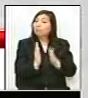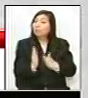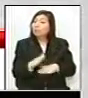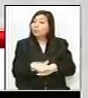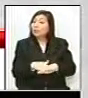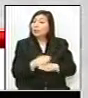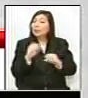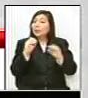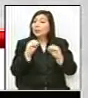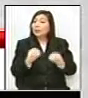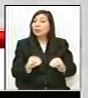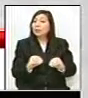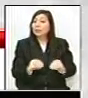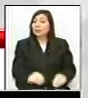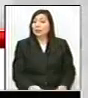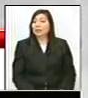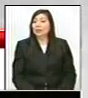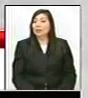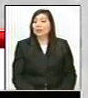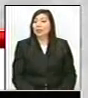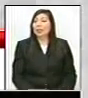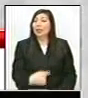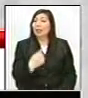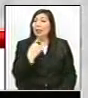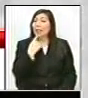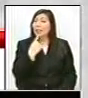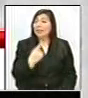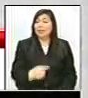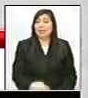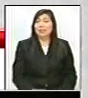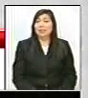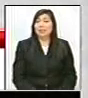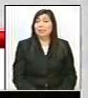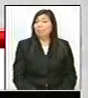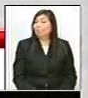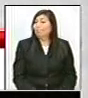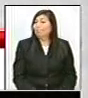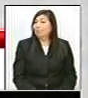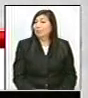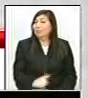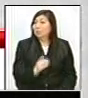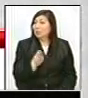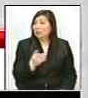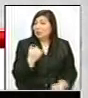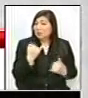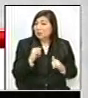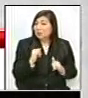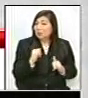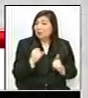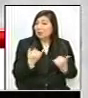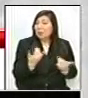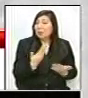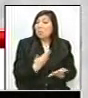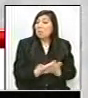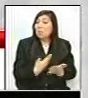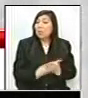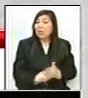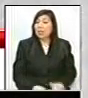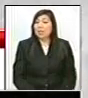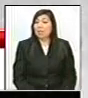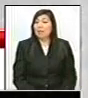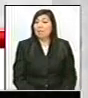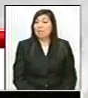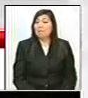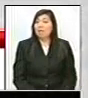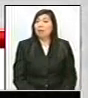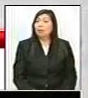de nombramientos y ratificaciones. Entonces uno va al informe de determinación de hechos y prueba